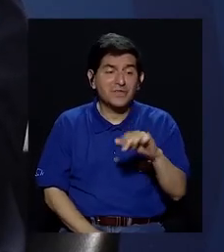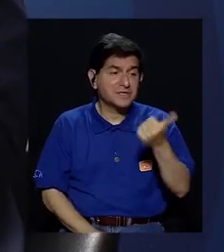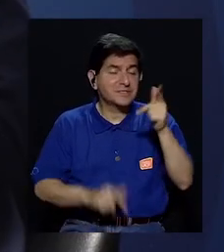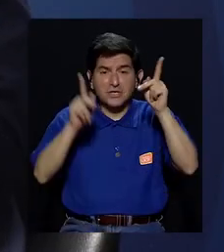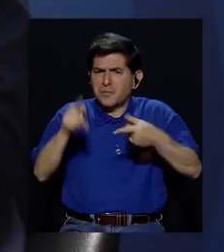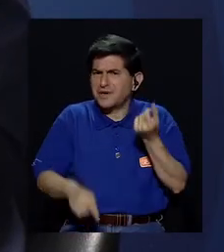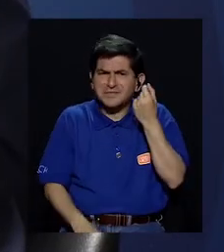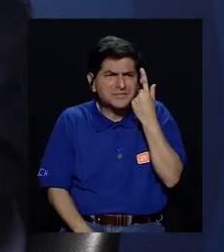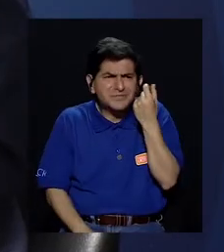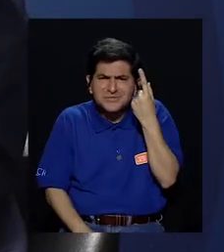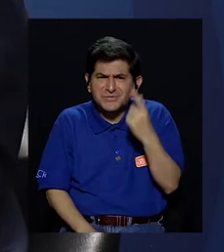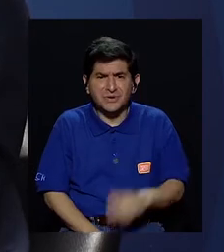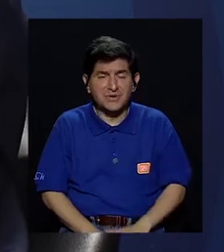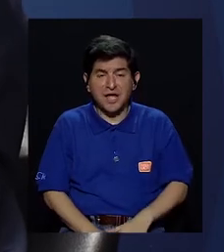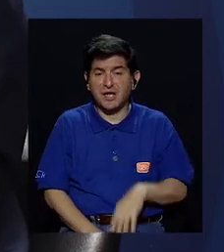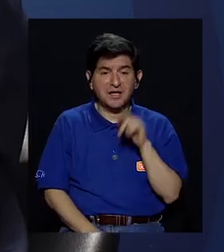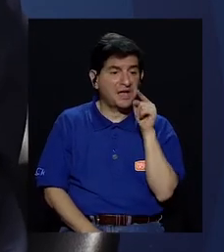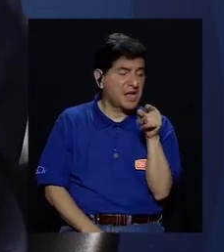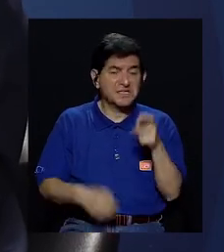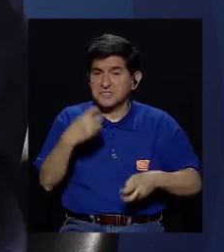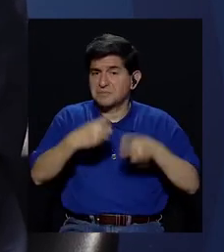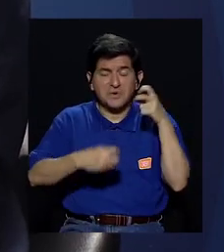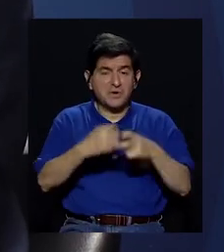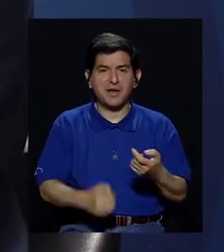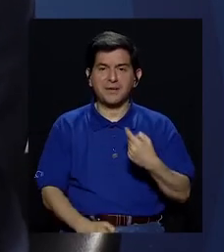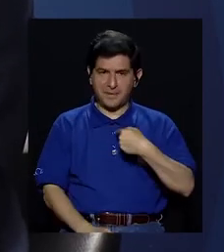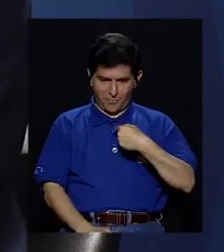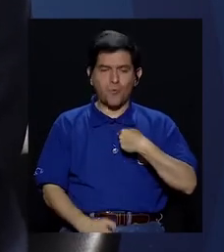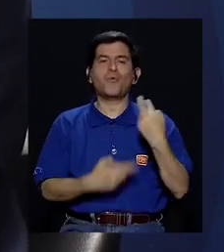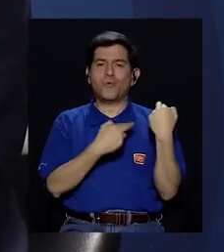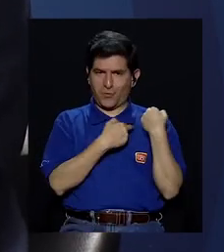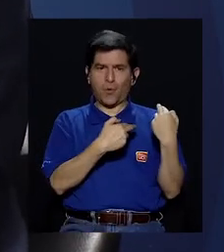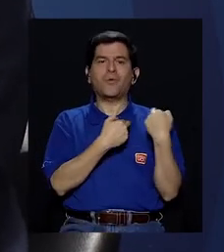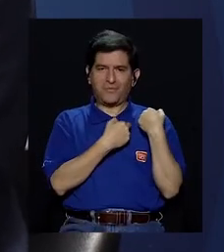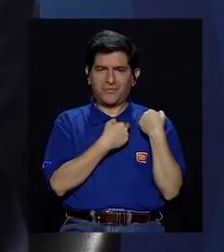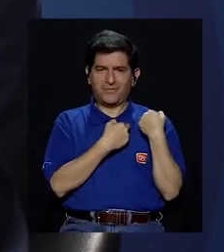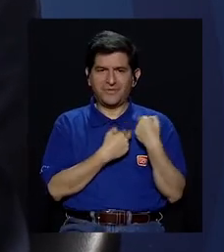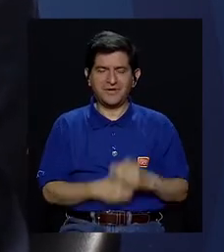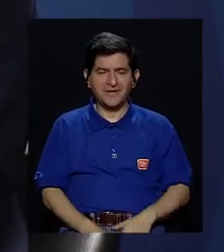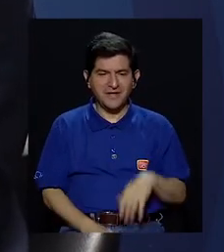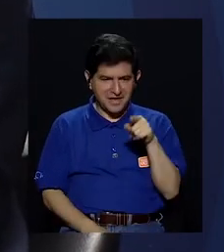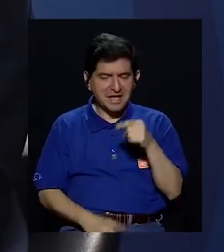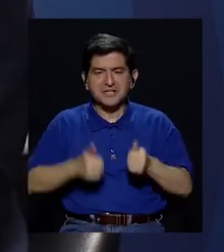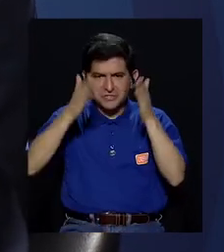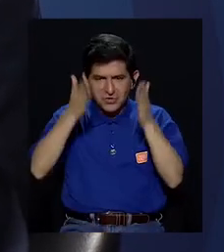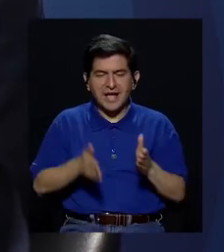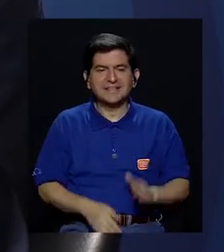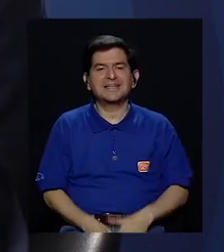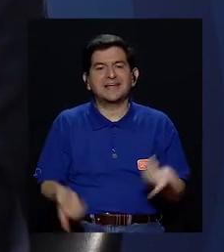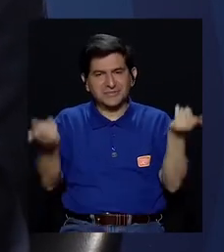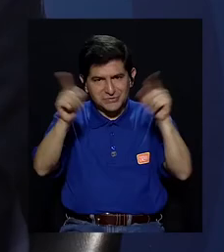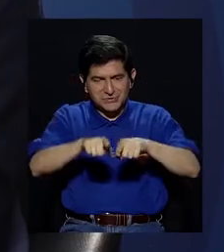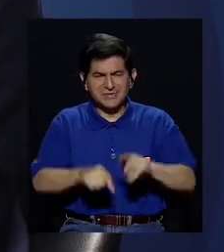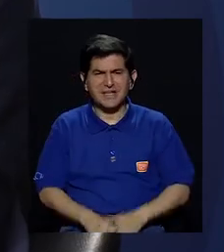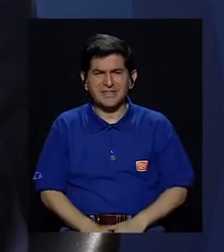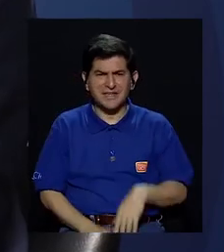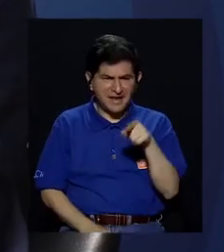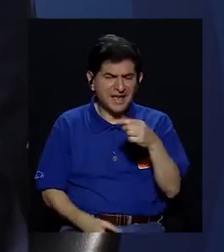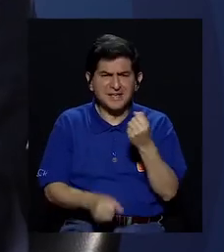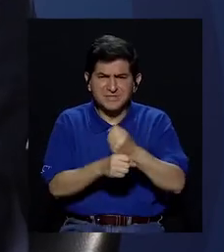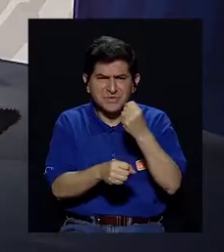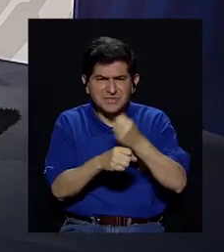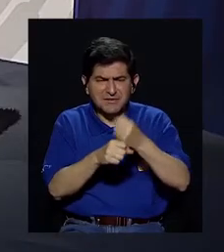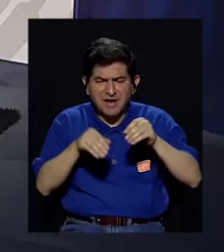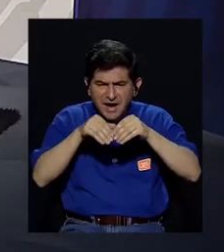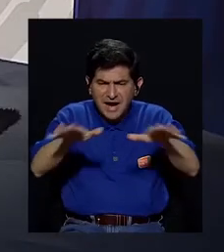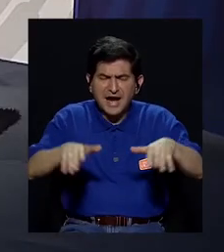y si el re persona no entiende no es problema la otra persona es nuestra responsabilidad y se le está anotando muchos candidatos en vez de ese dato tiene que trabajarlo más